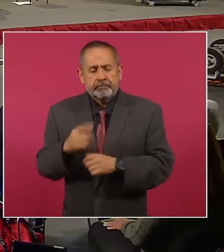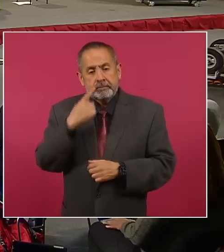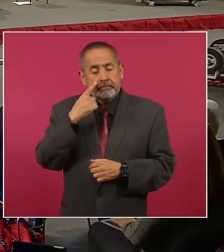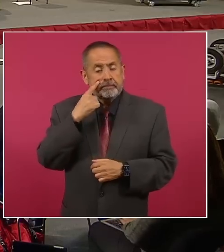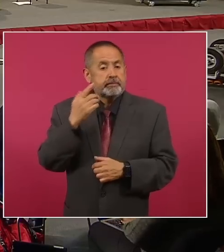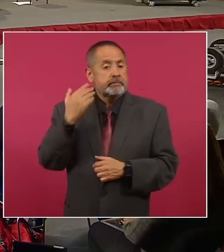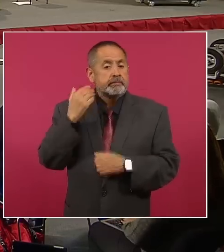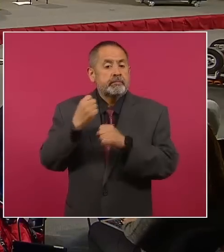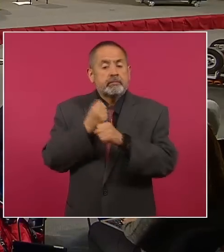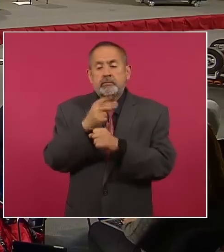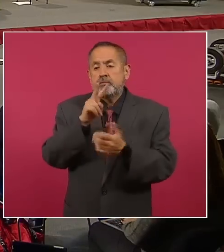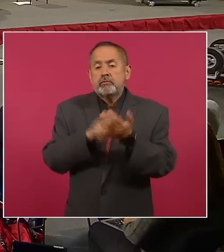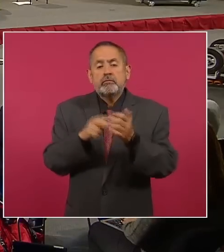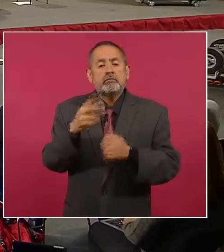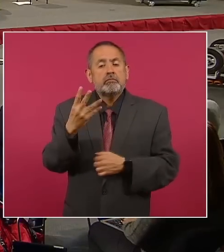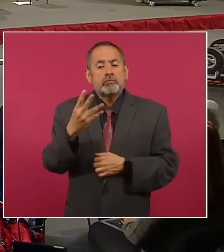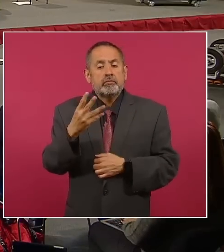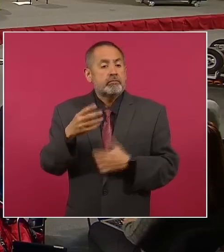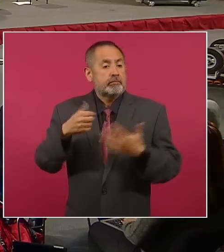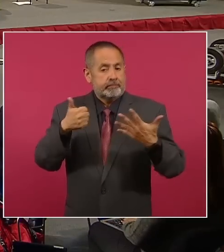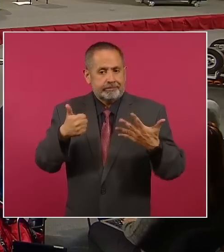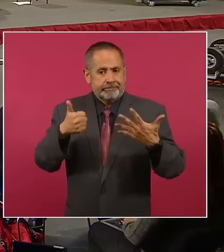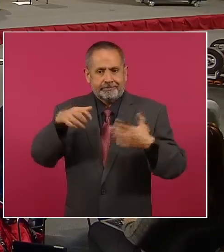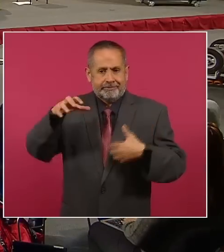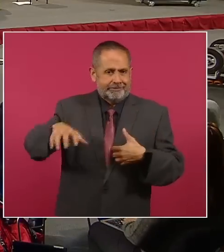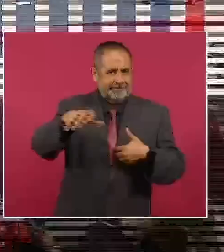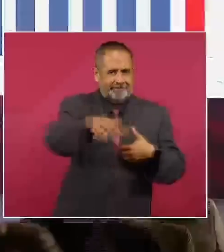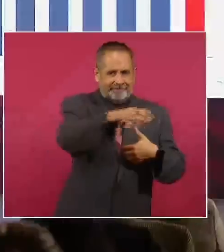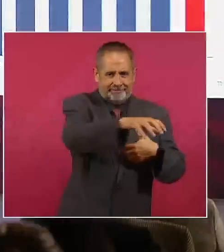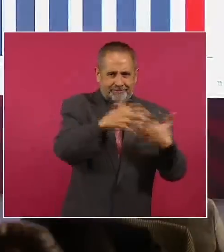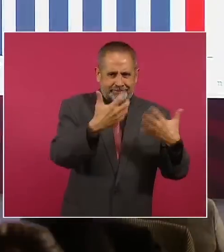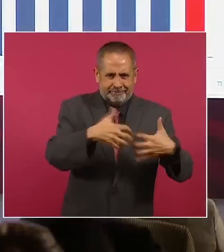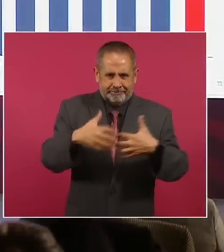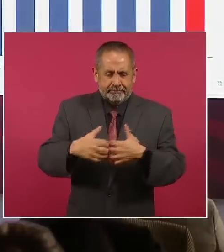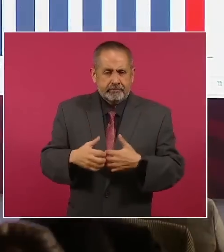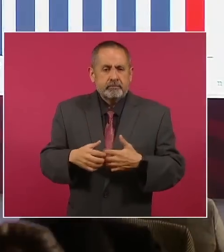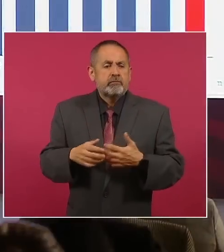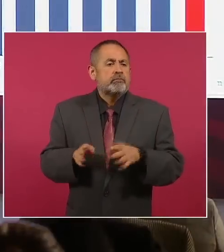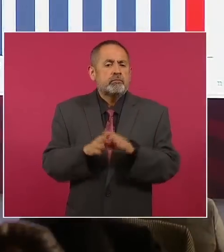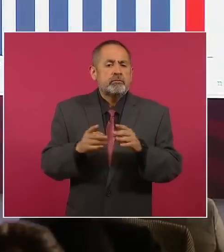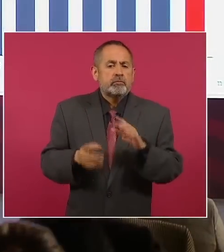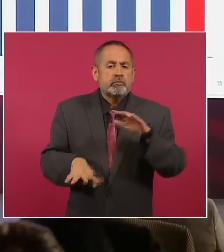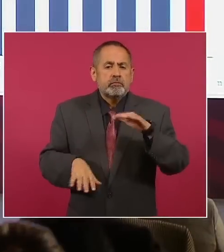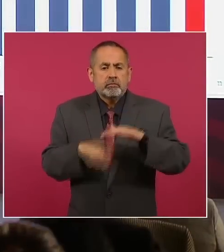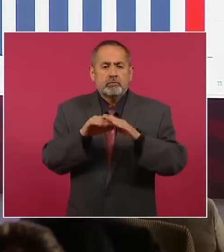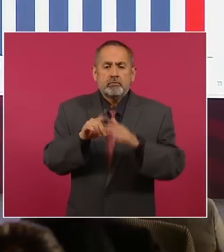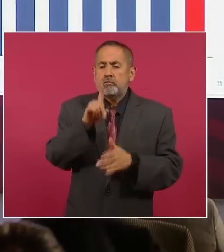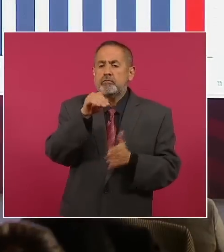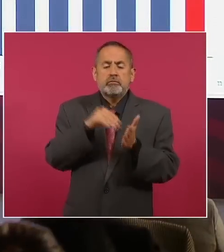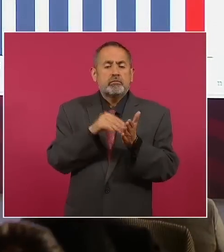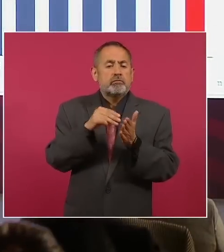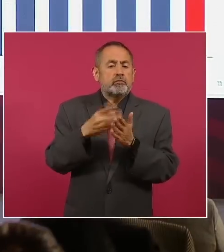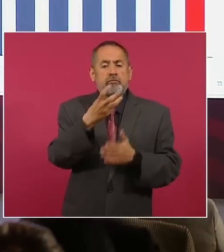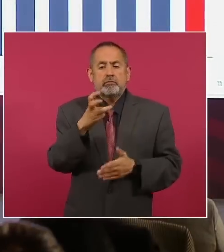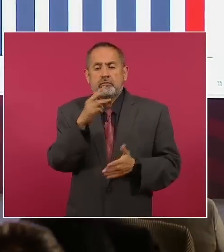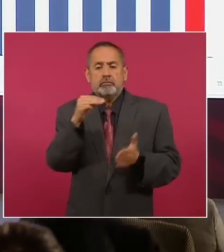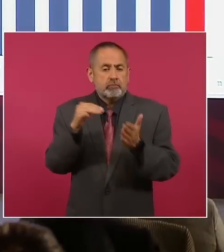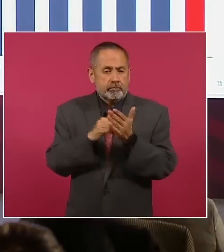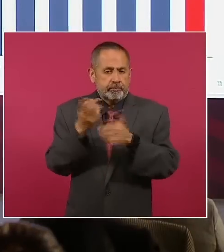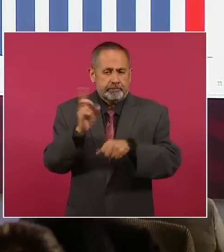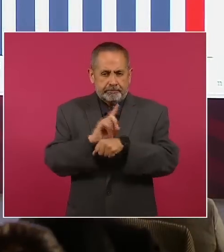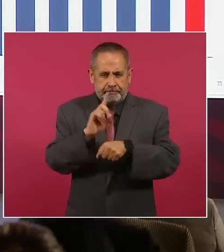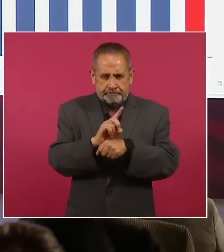6 refinerías del país procesaban 1.300.000 barriles diarios y más o menos